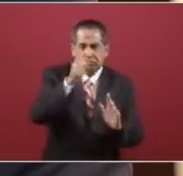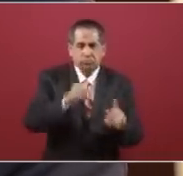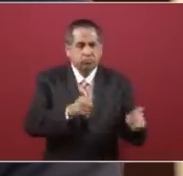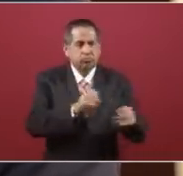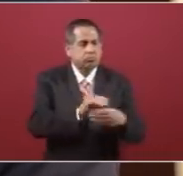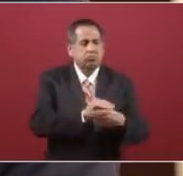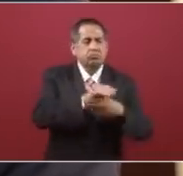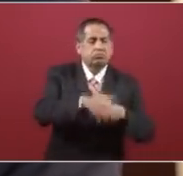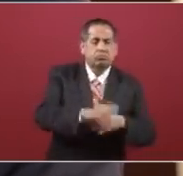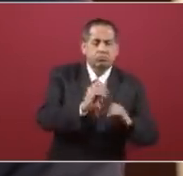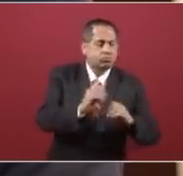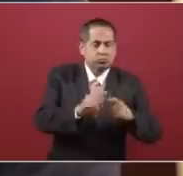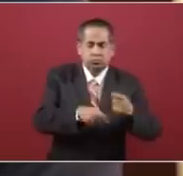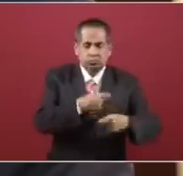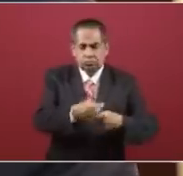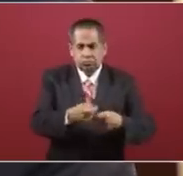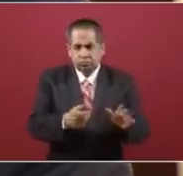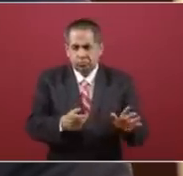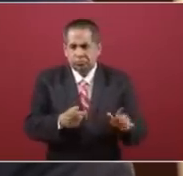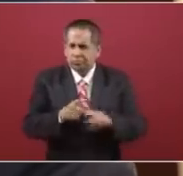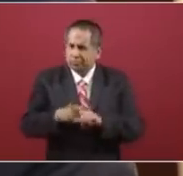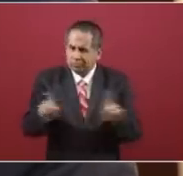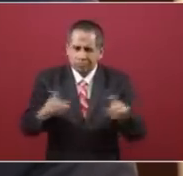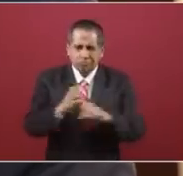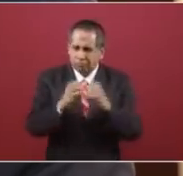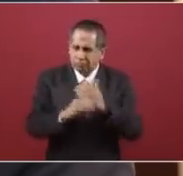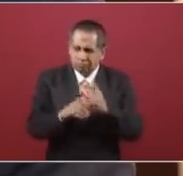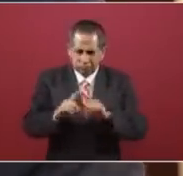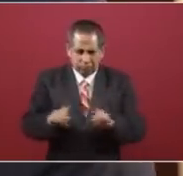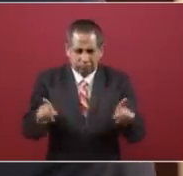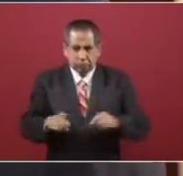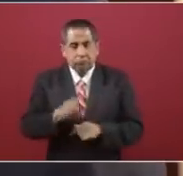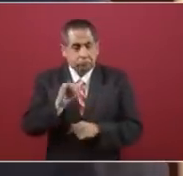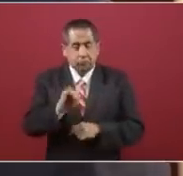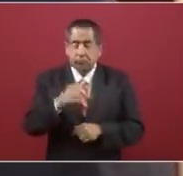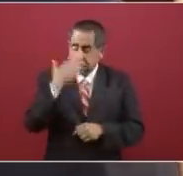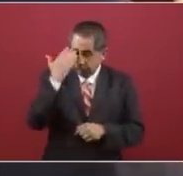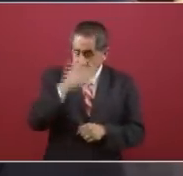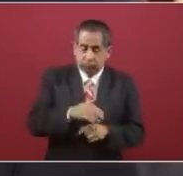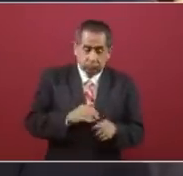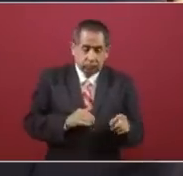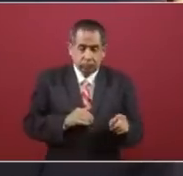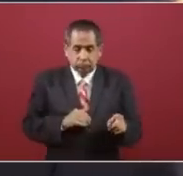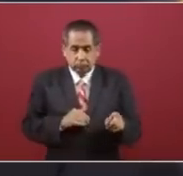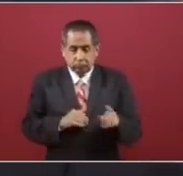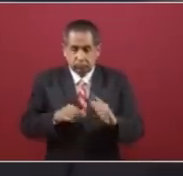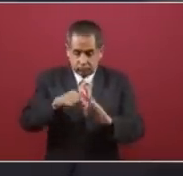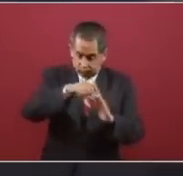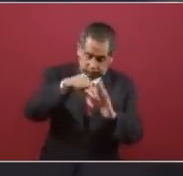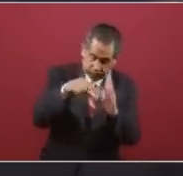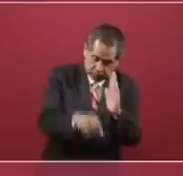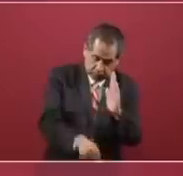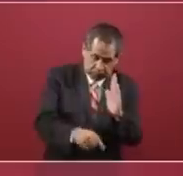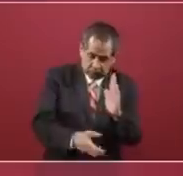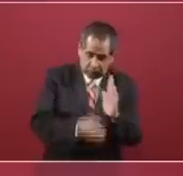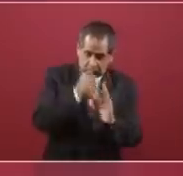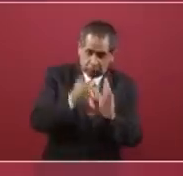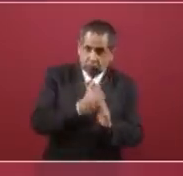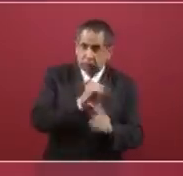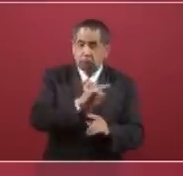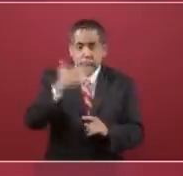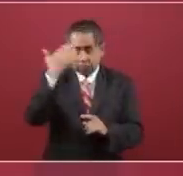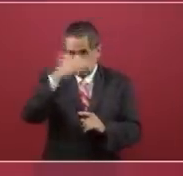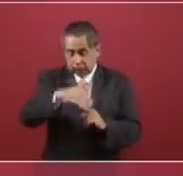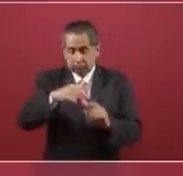invertido. Son cosas distintas, pero sí saben de perforar, sí